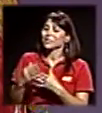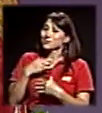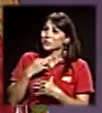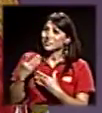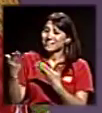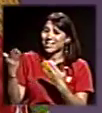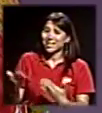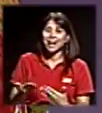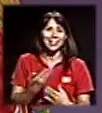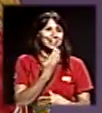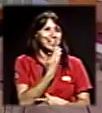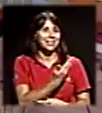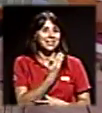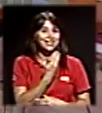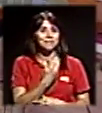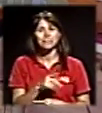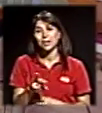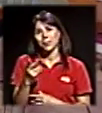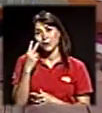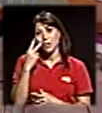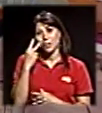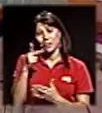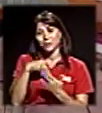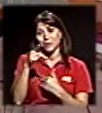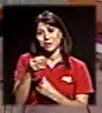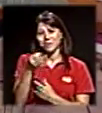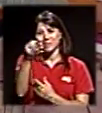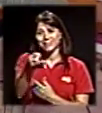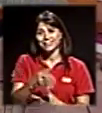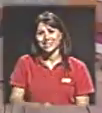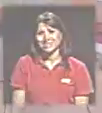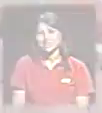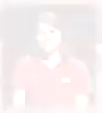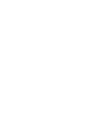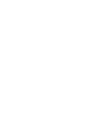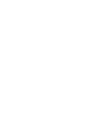teneras Muchas gracias Nos vemos en el próximo programa